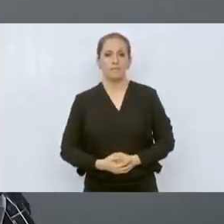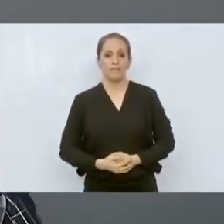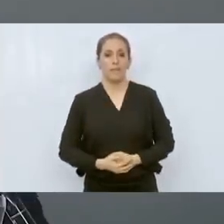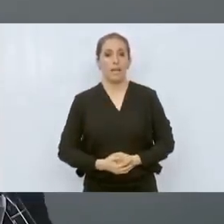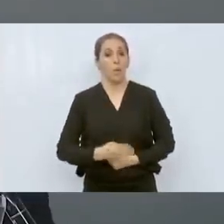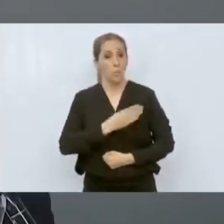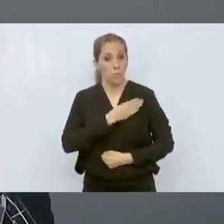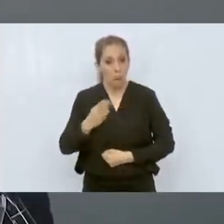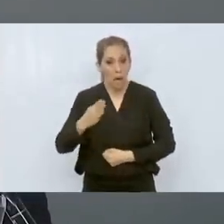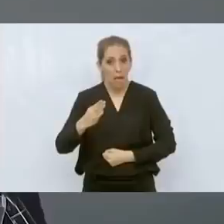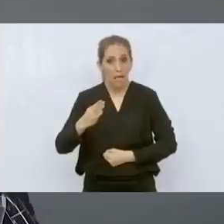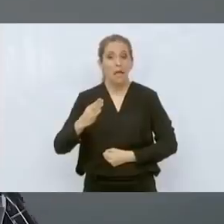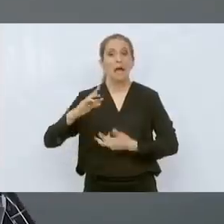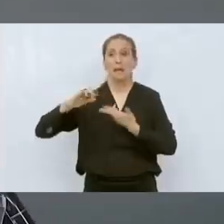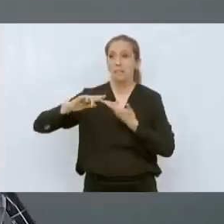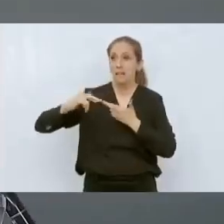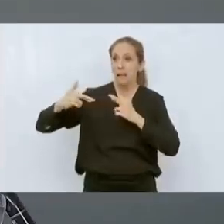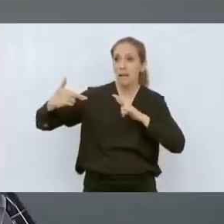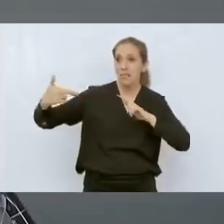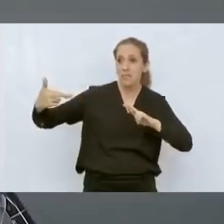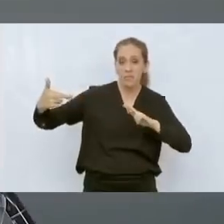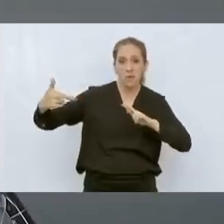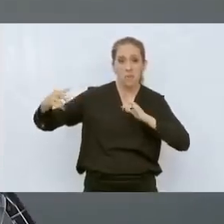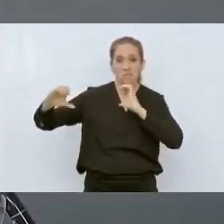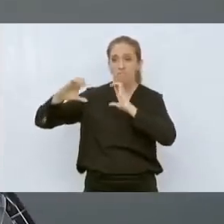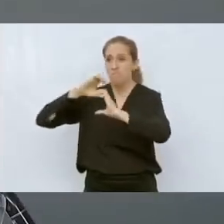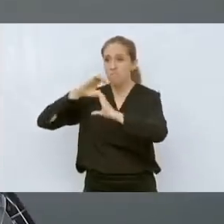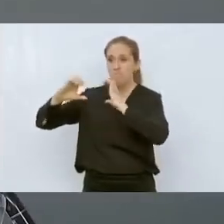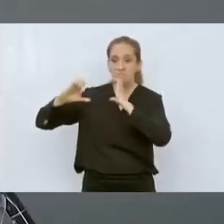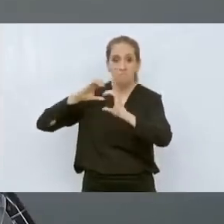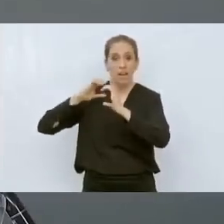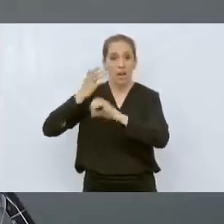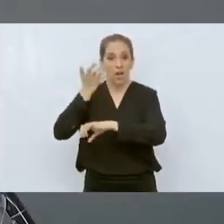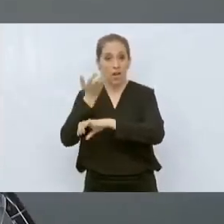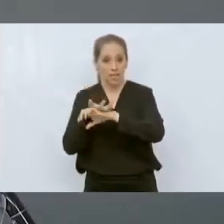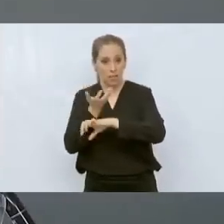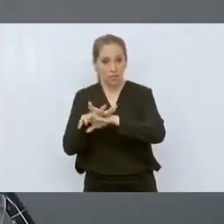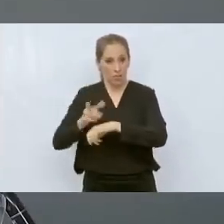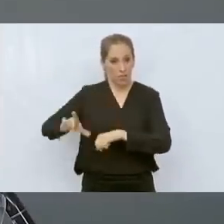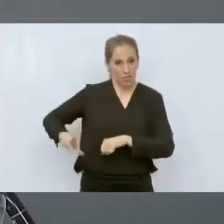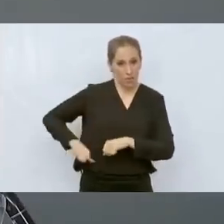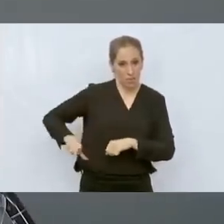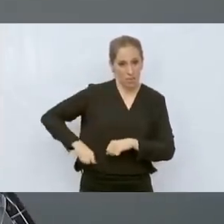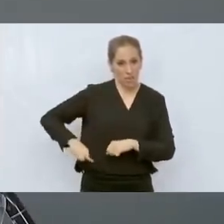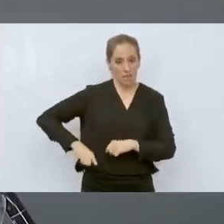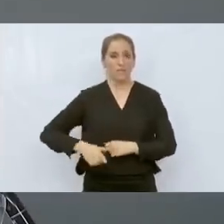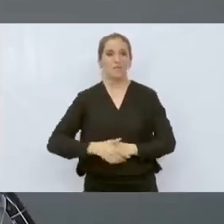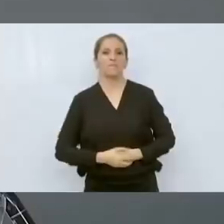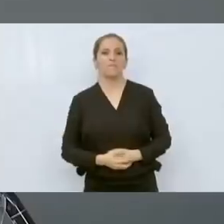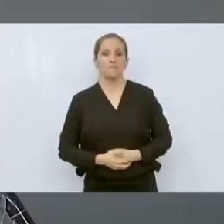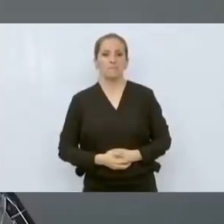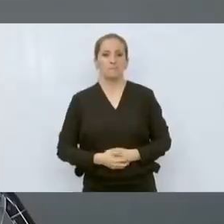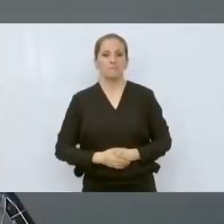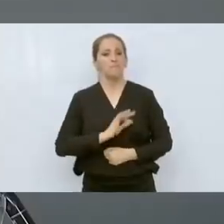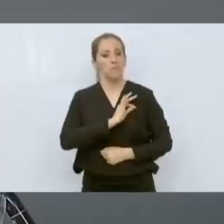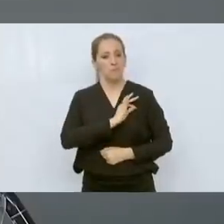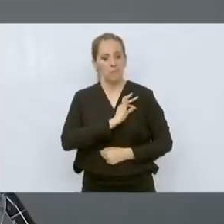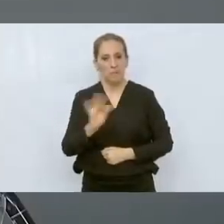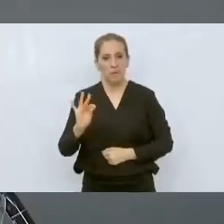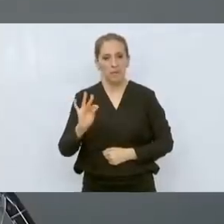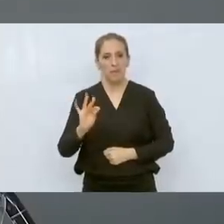relaciones con el gobierno de Estados Unidos, se puede